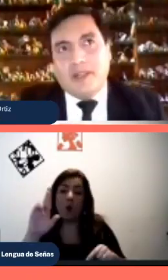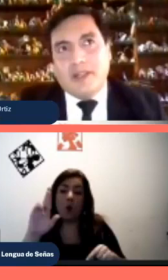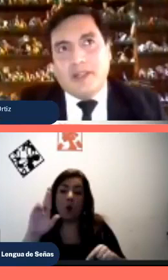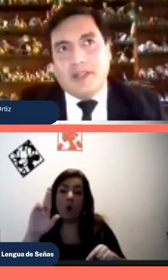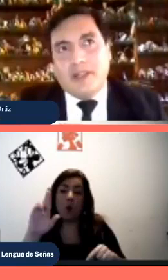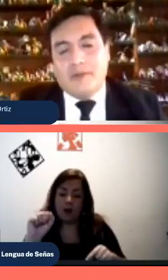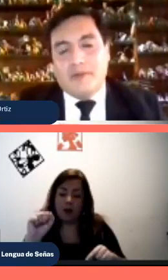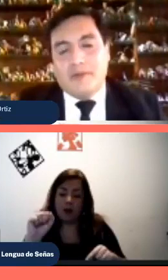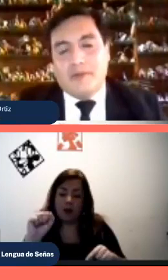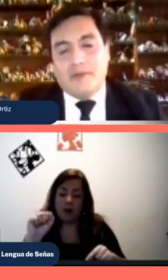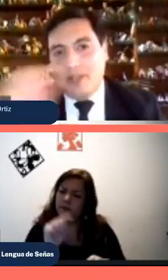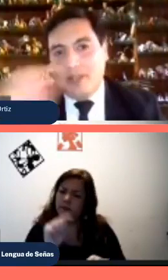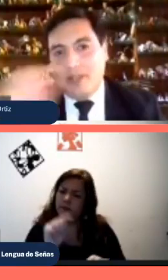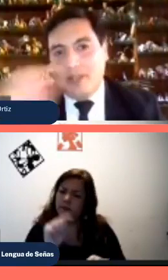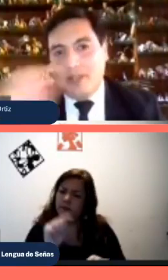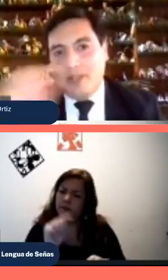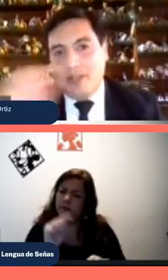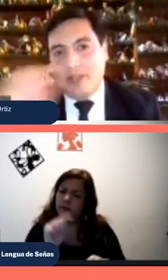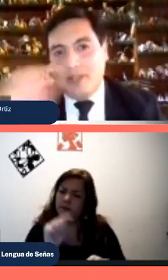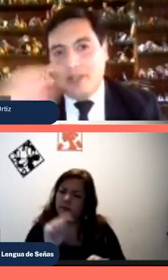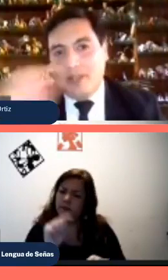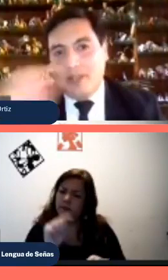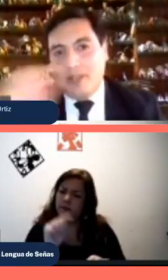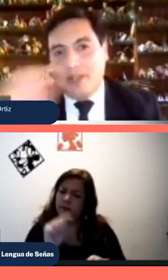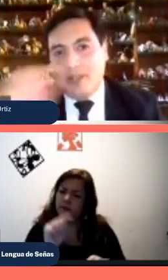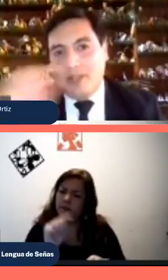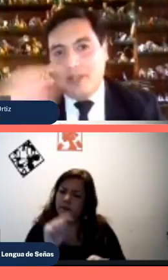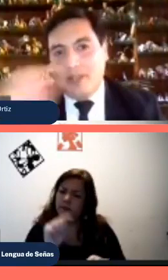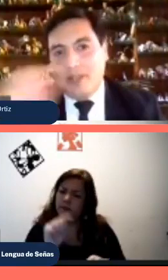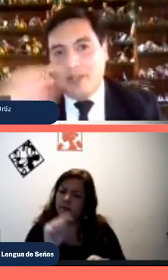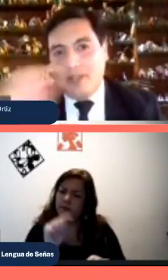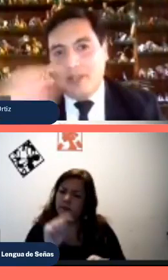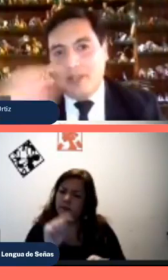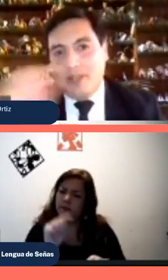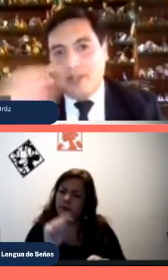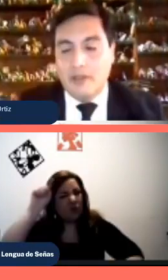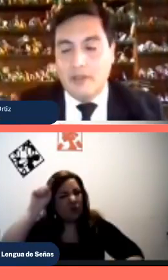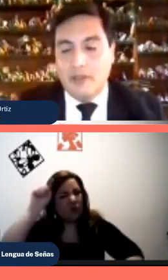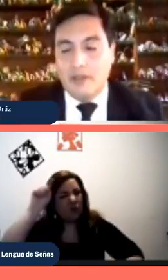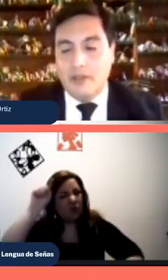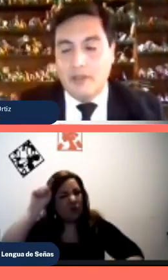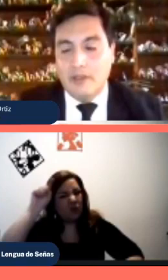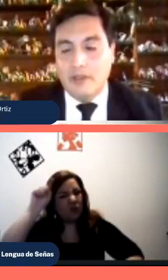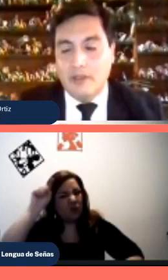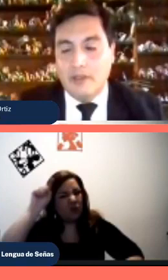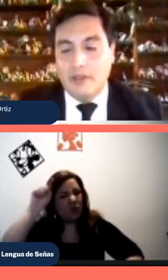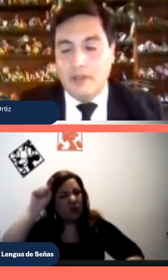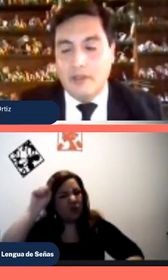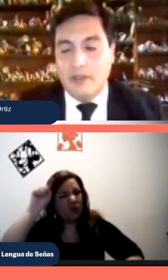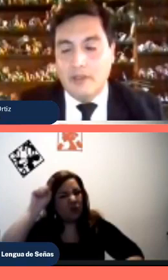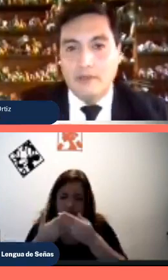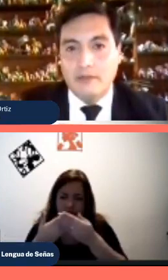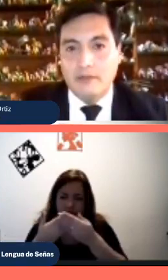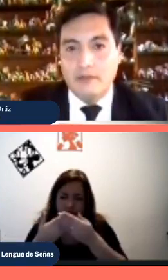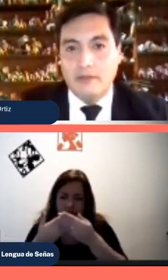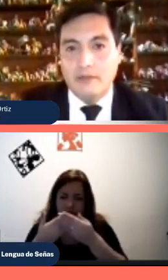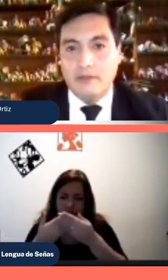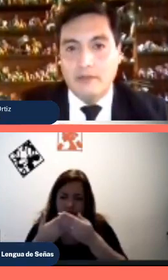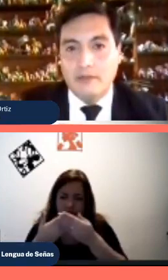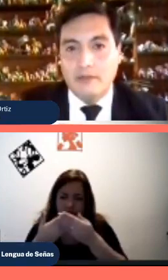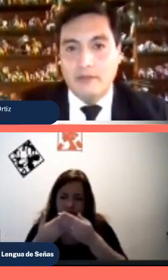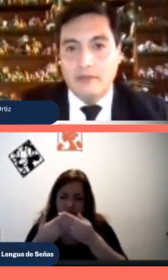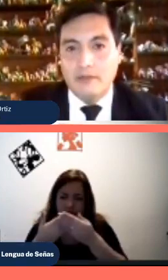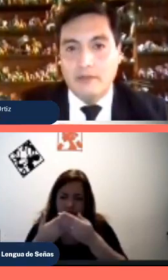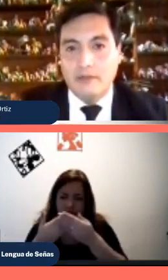Esto hay que tomarlo en cuenta con signo de interrogación porque todavía no salen estudios definitivos de qué animal sería. Al parecer